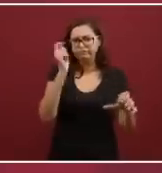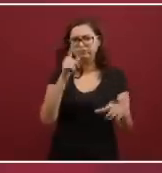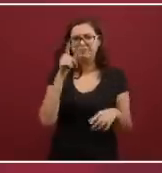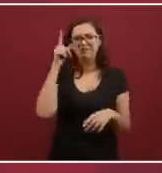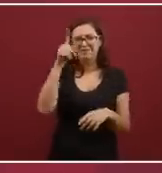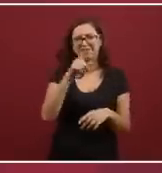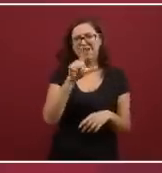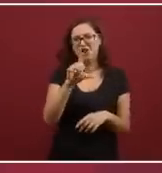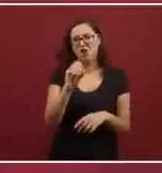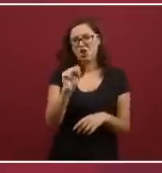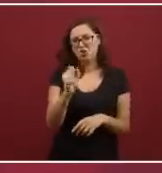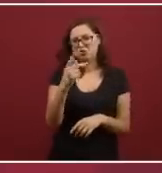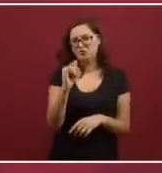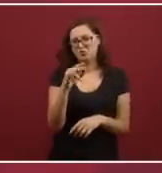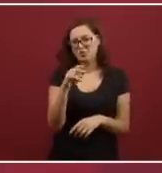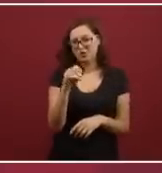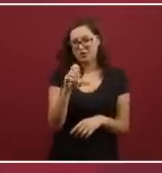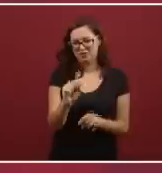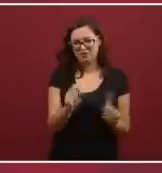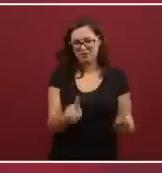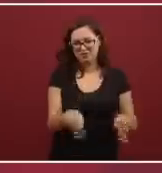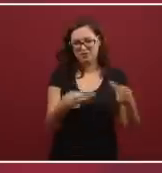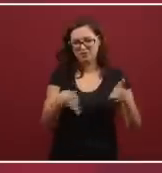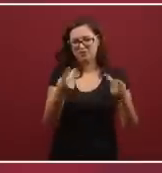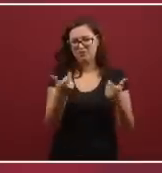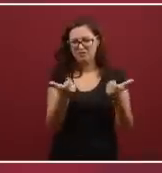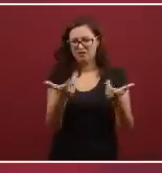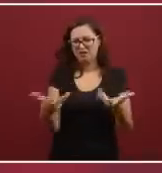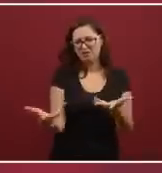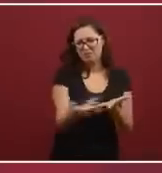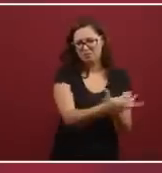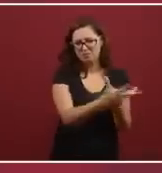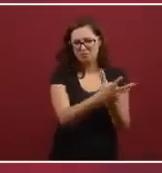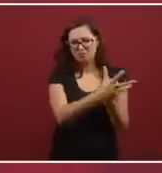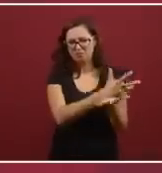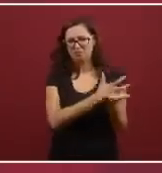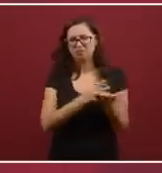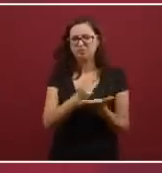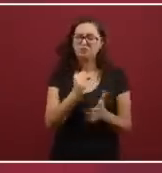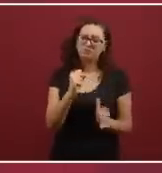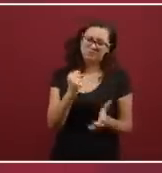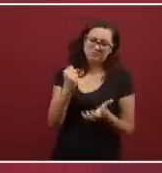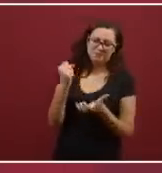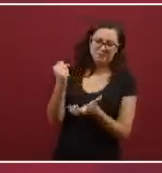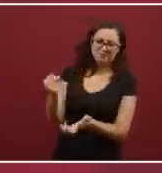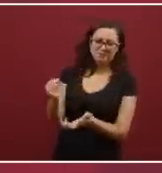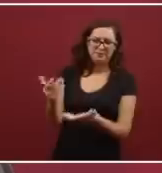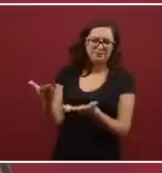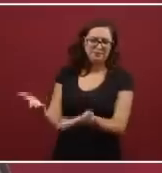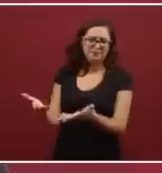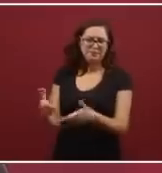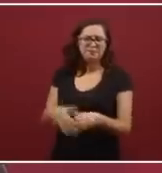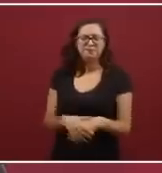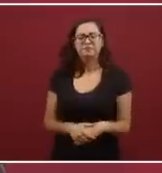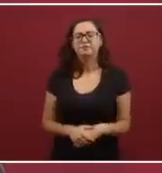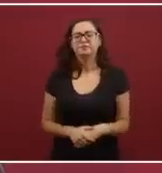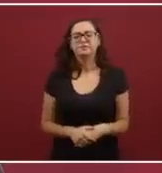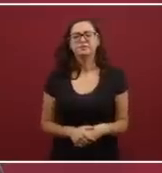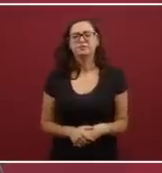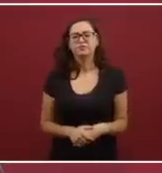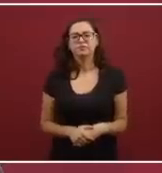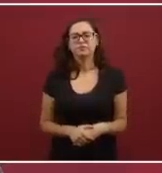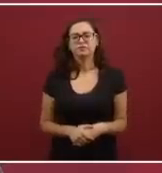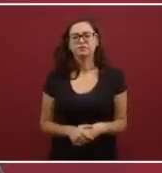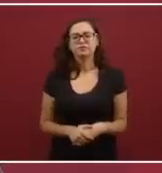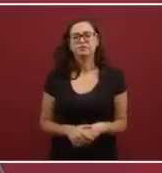Pinos. Se obtuvieron estos recursos. Quiero agradecer a la